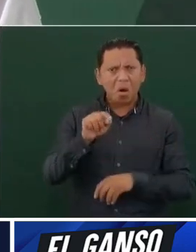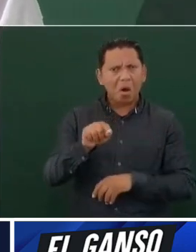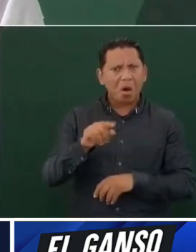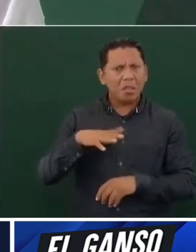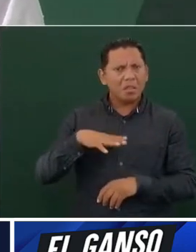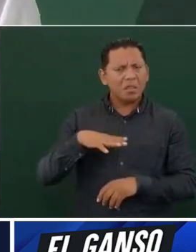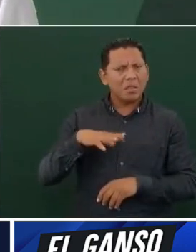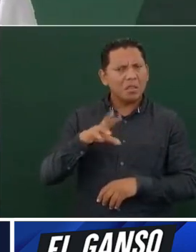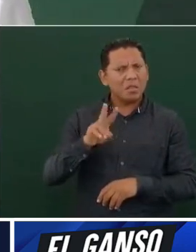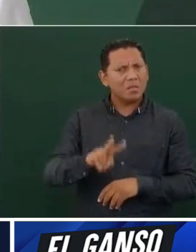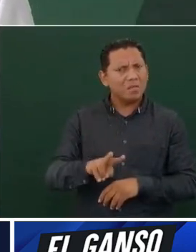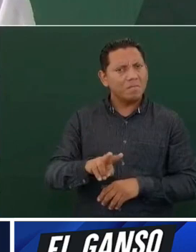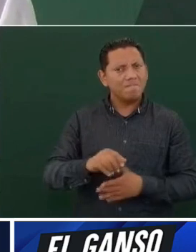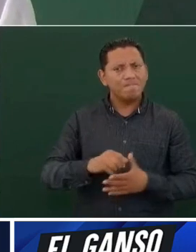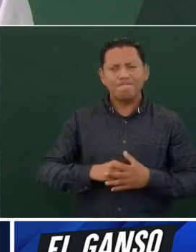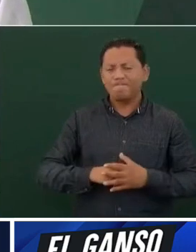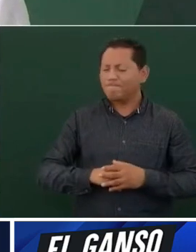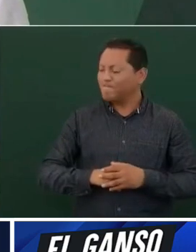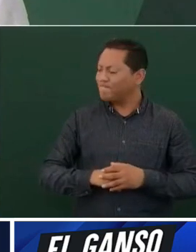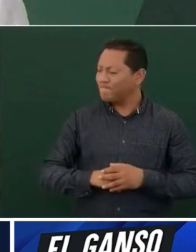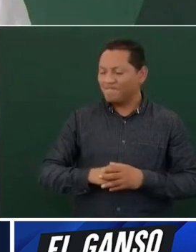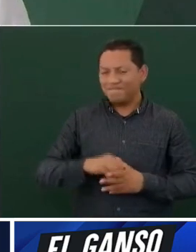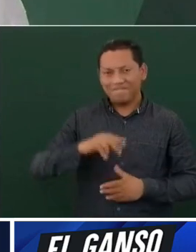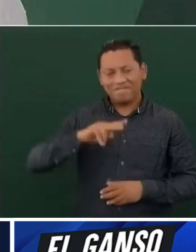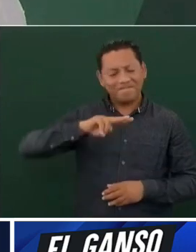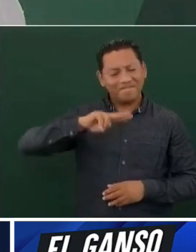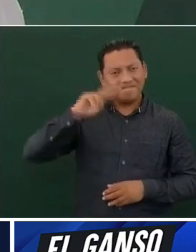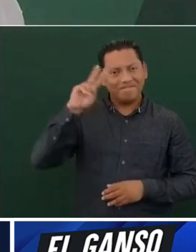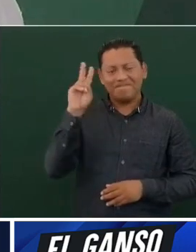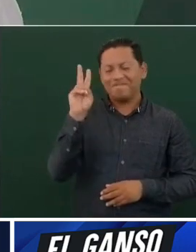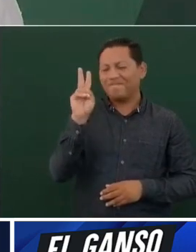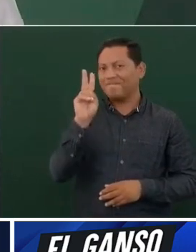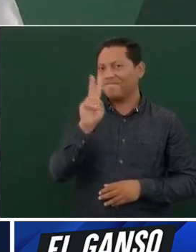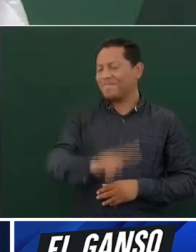Son unos reverendos